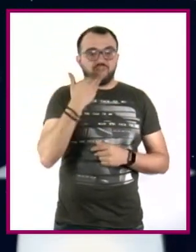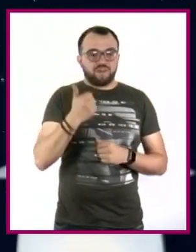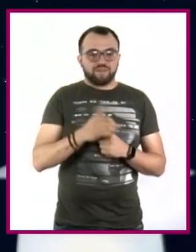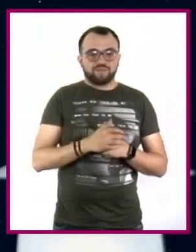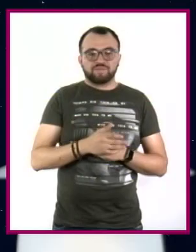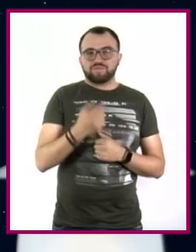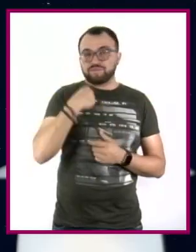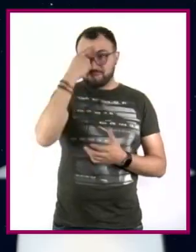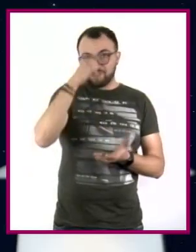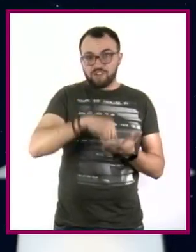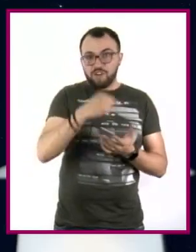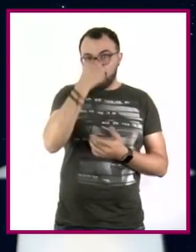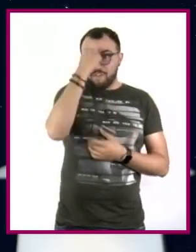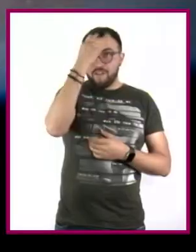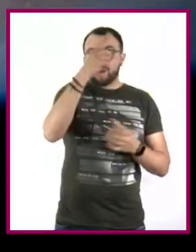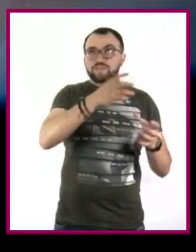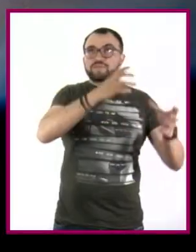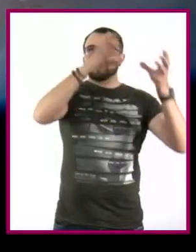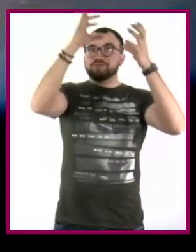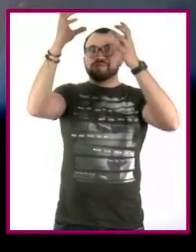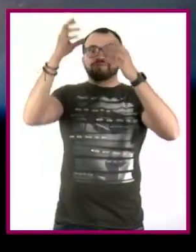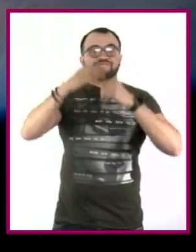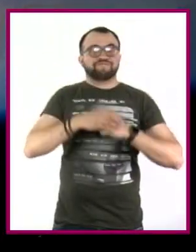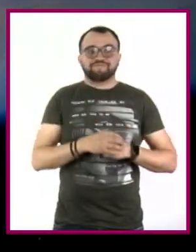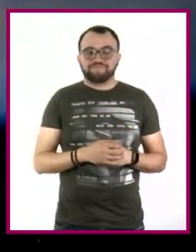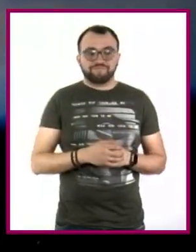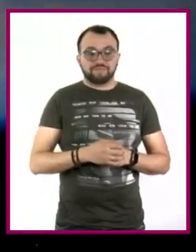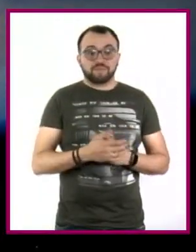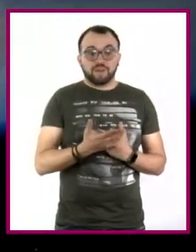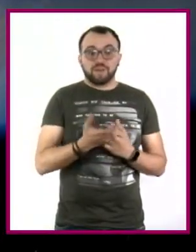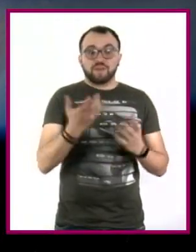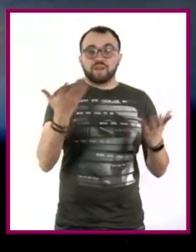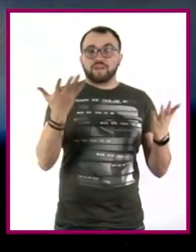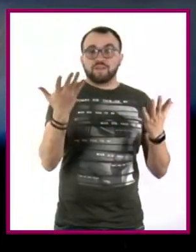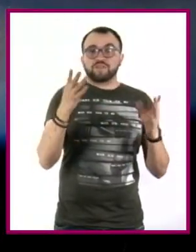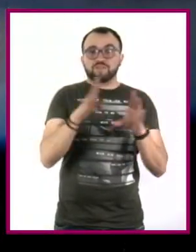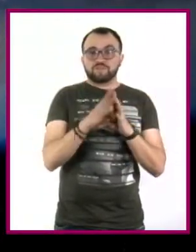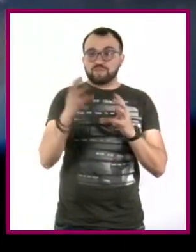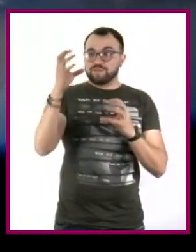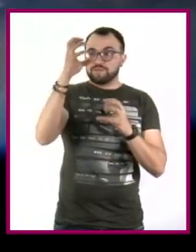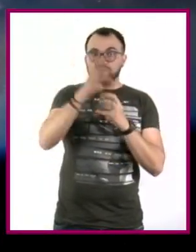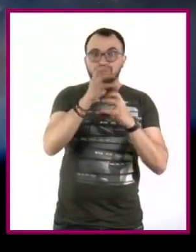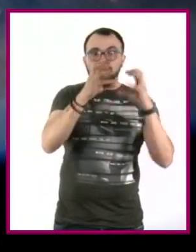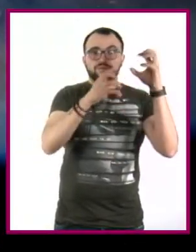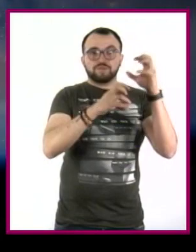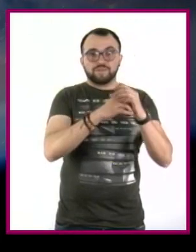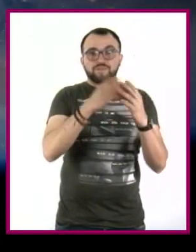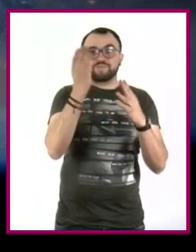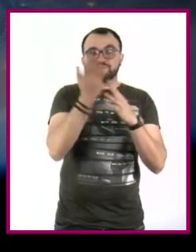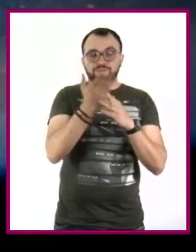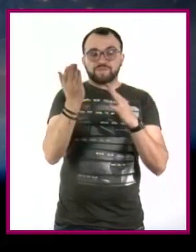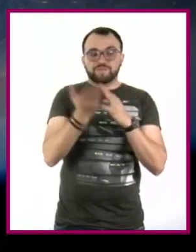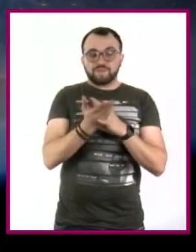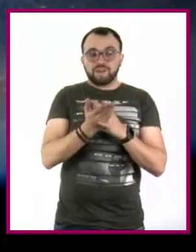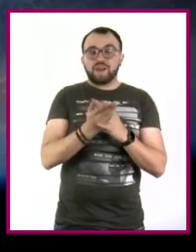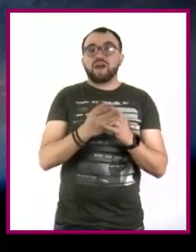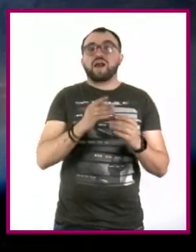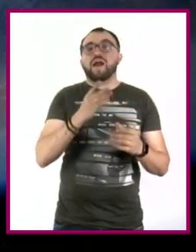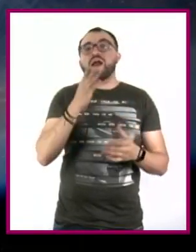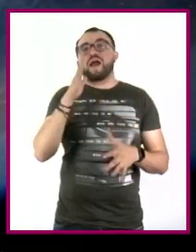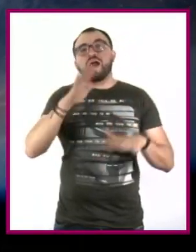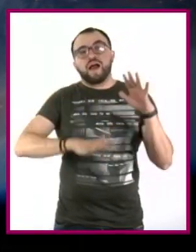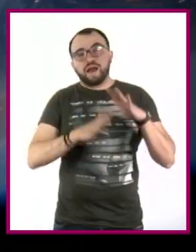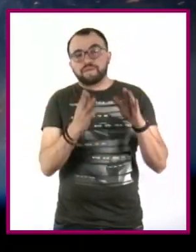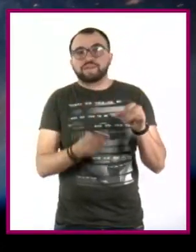que no fue cosa fácil subirla hasta allá. De hecho, tuvieron que ensamblarla por partes y todavía le añaden una que otra cosa de vez en